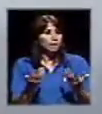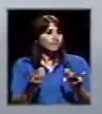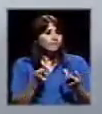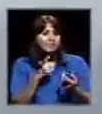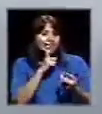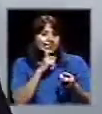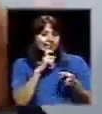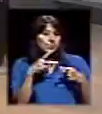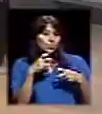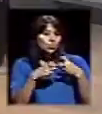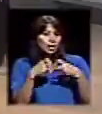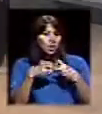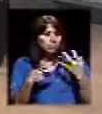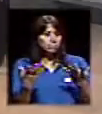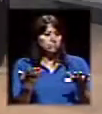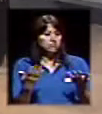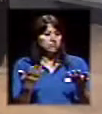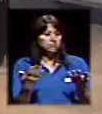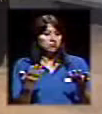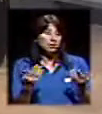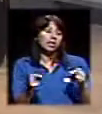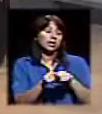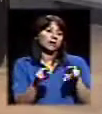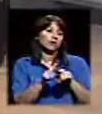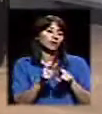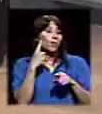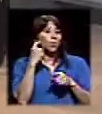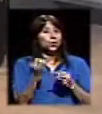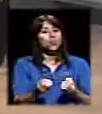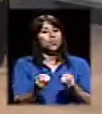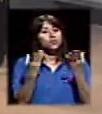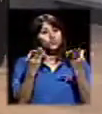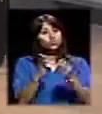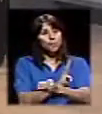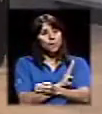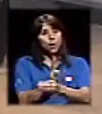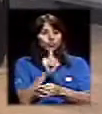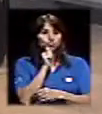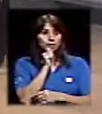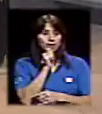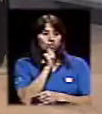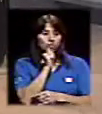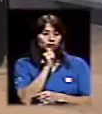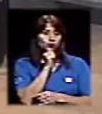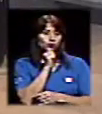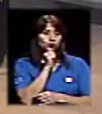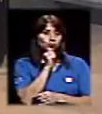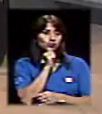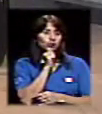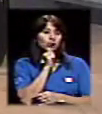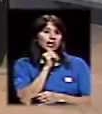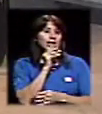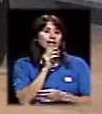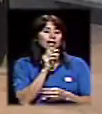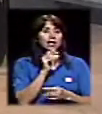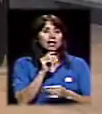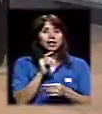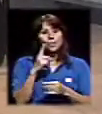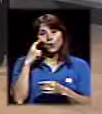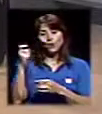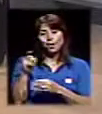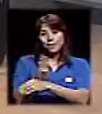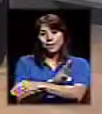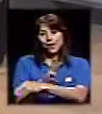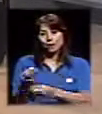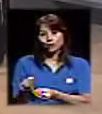dificultad, e incluso la dificultad, dado que hay muchos bancos privados, los públicos son 3 o 3,5, si se define